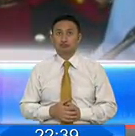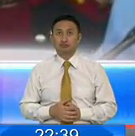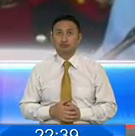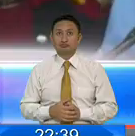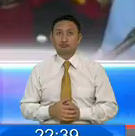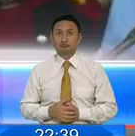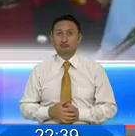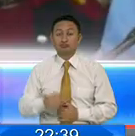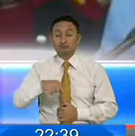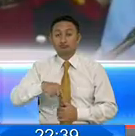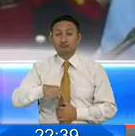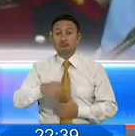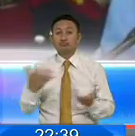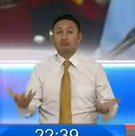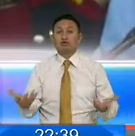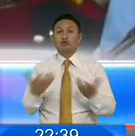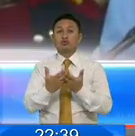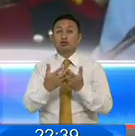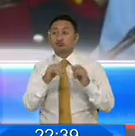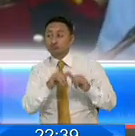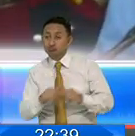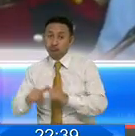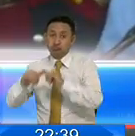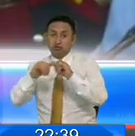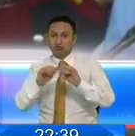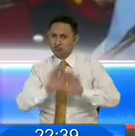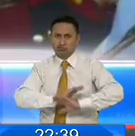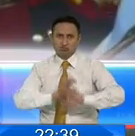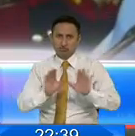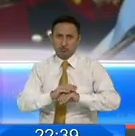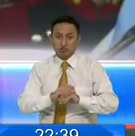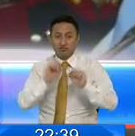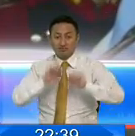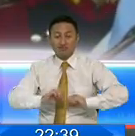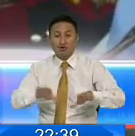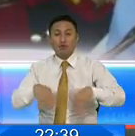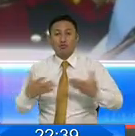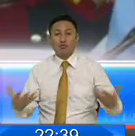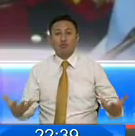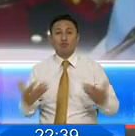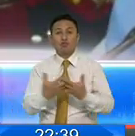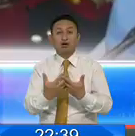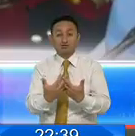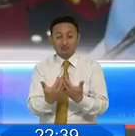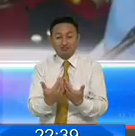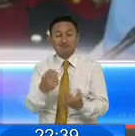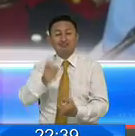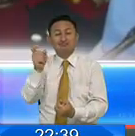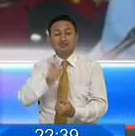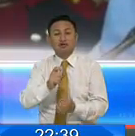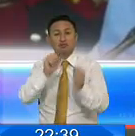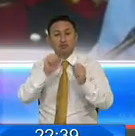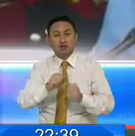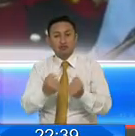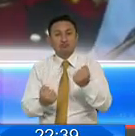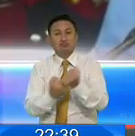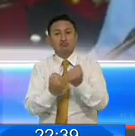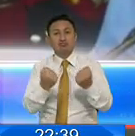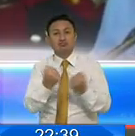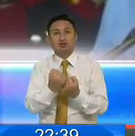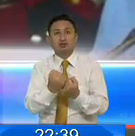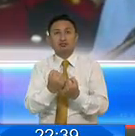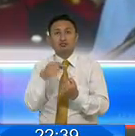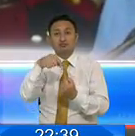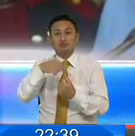homogénea o hegemónica, sino de una unidad necesaria para construir el